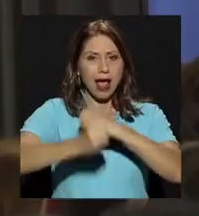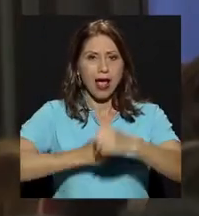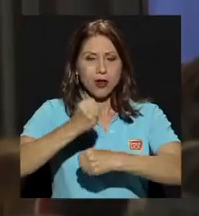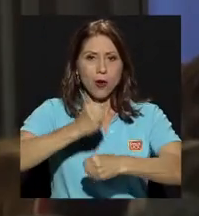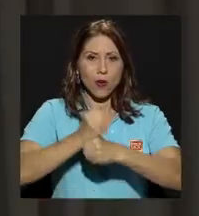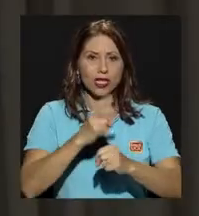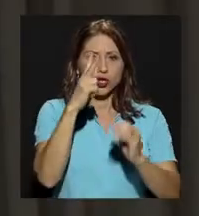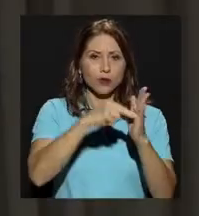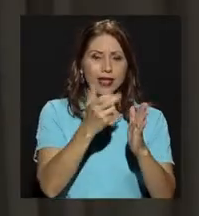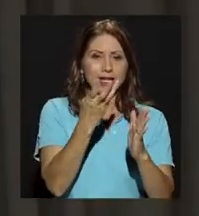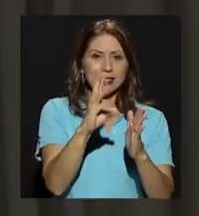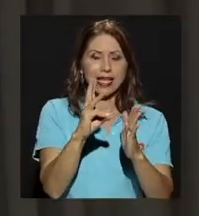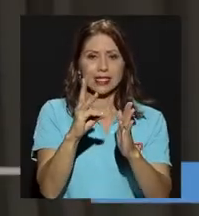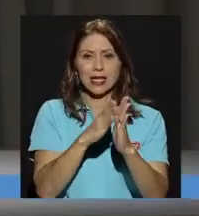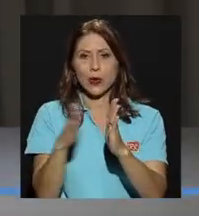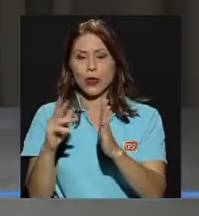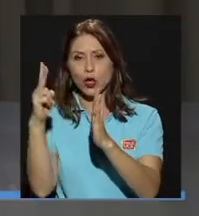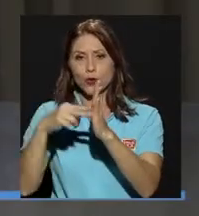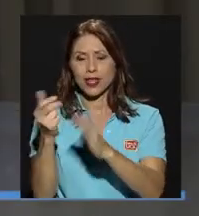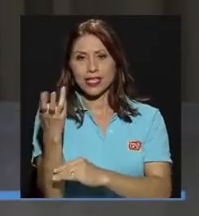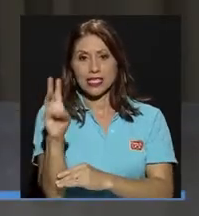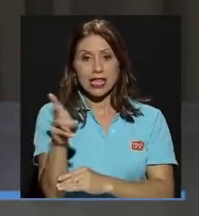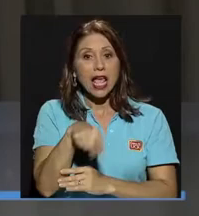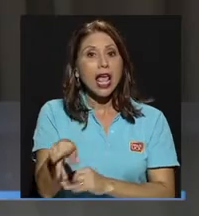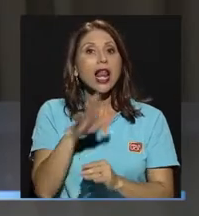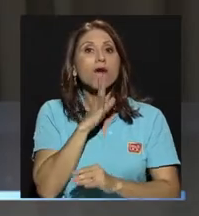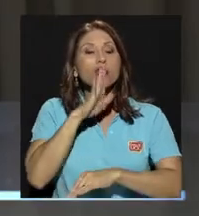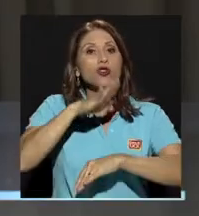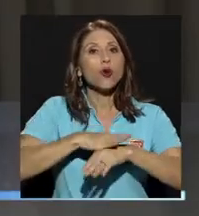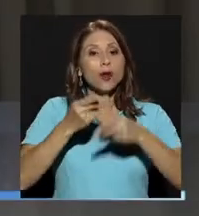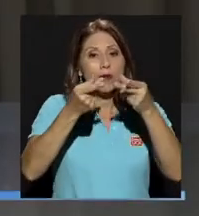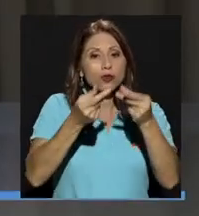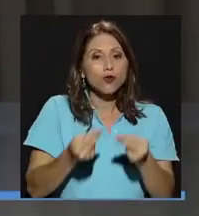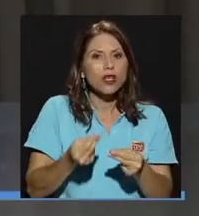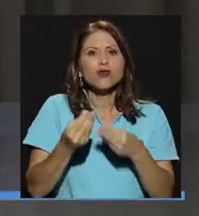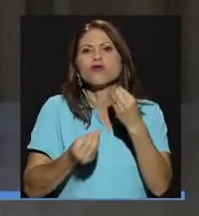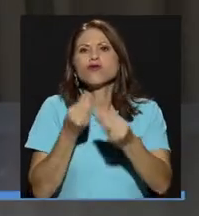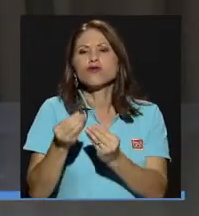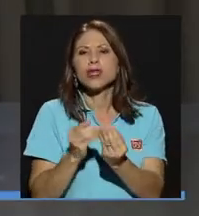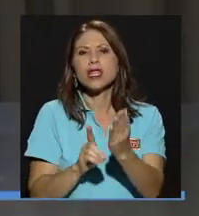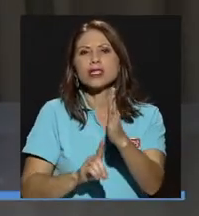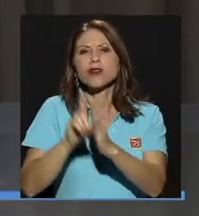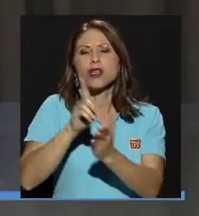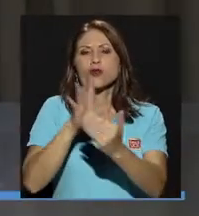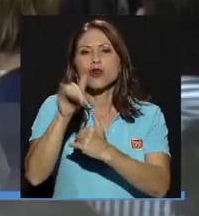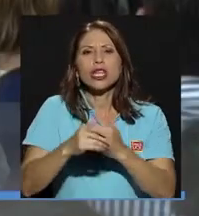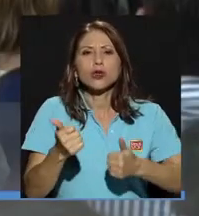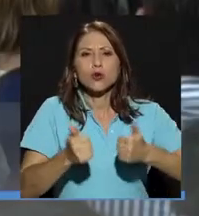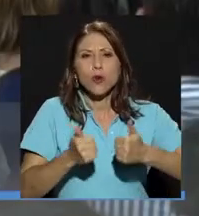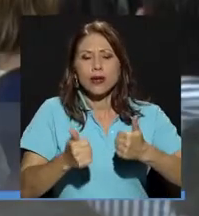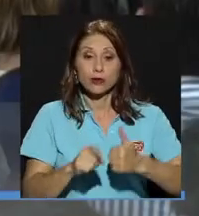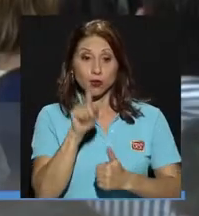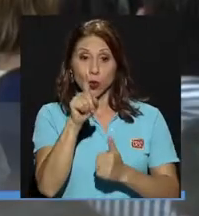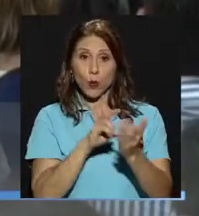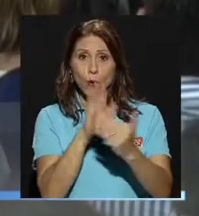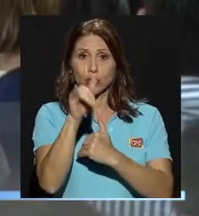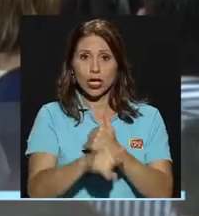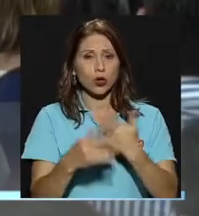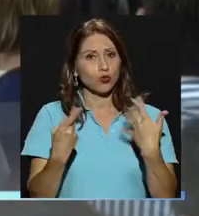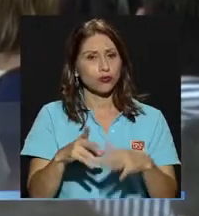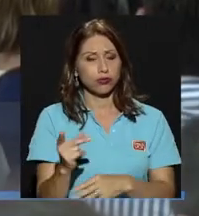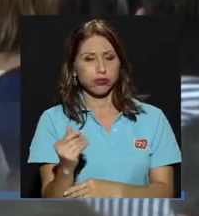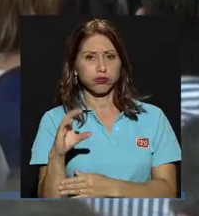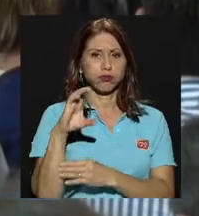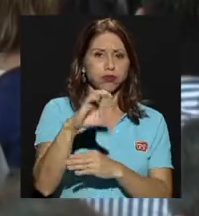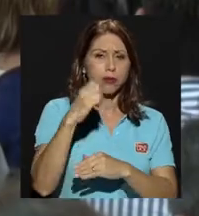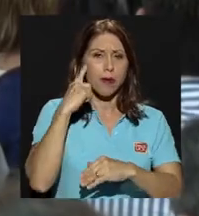2016-2017. El rector destacó la inversión del presupuesto asignado y los proyectos desarrollados. Uno de ellos ha sido la fuerte